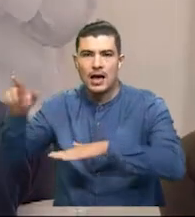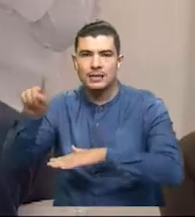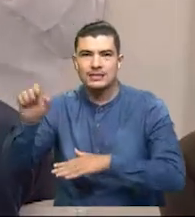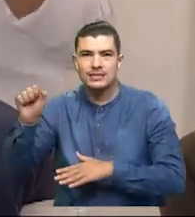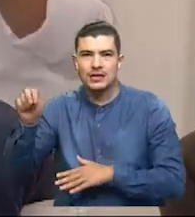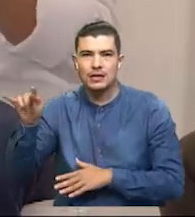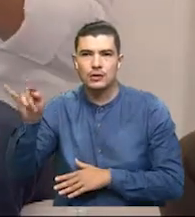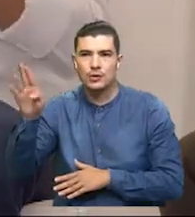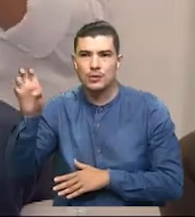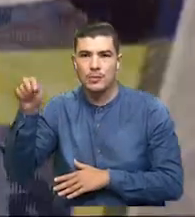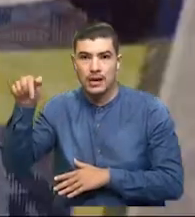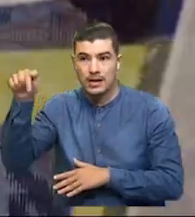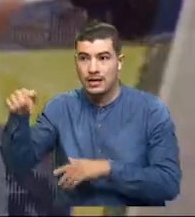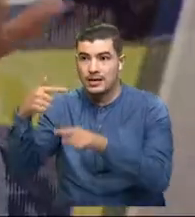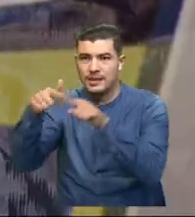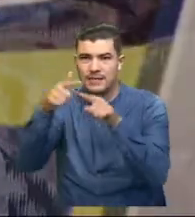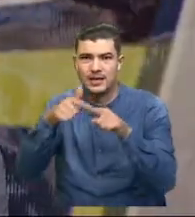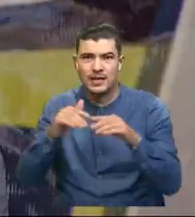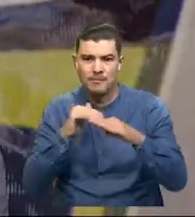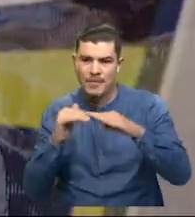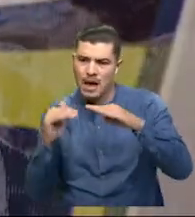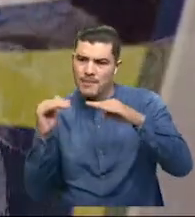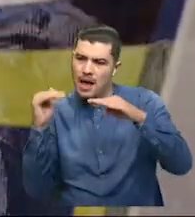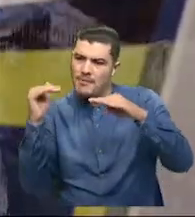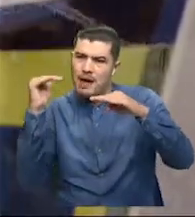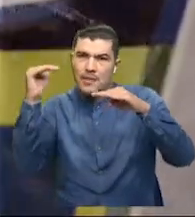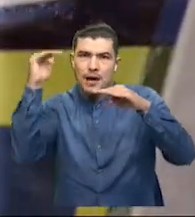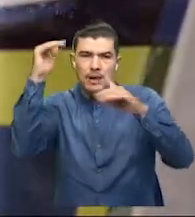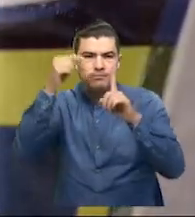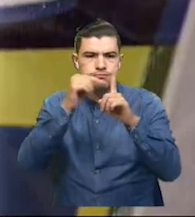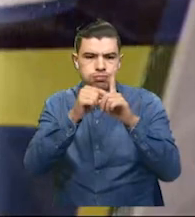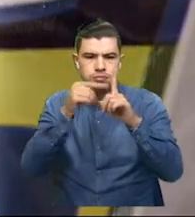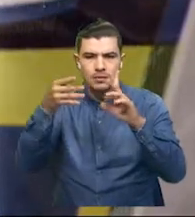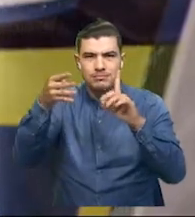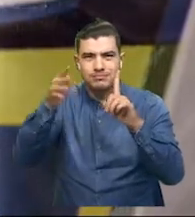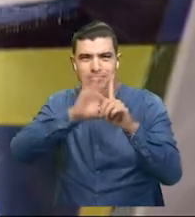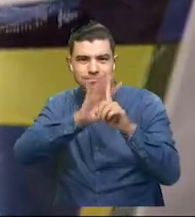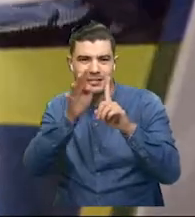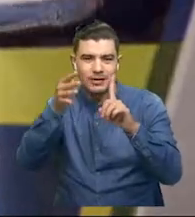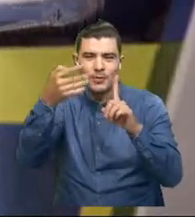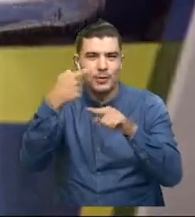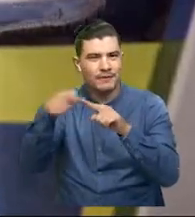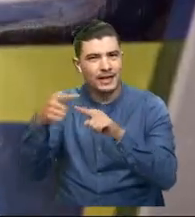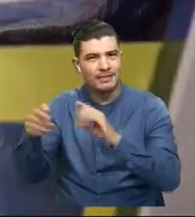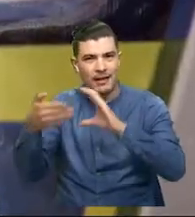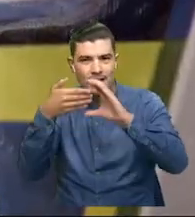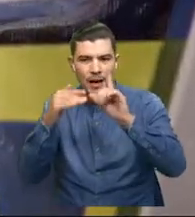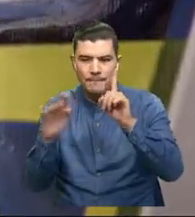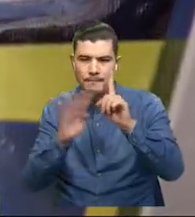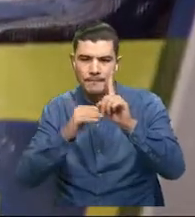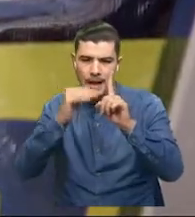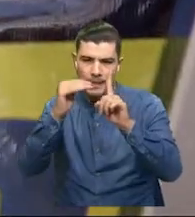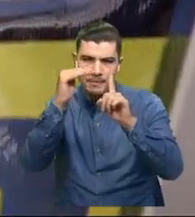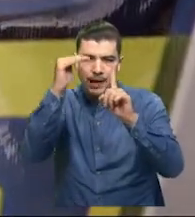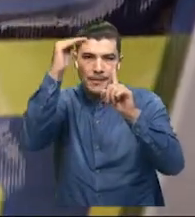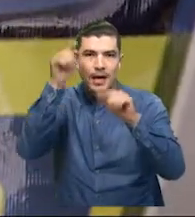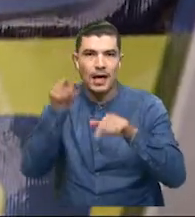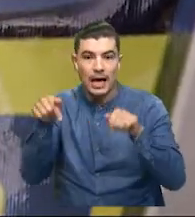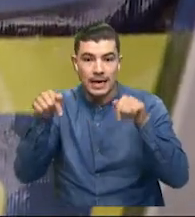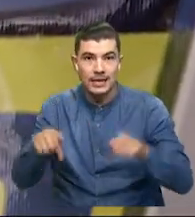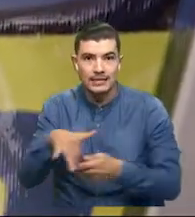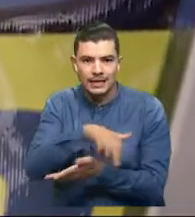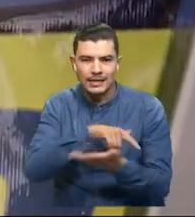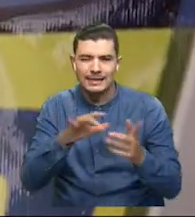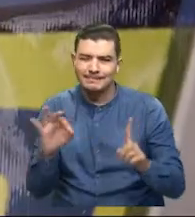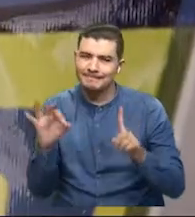que los siete pisos térmicos, que tengamos esta biodiversidad y que nos permita ser tan competitivos, tan